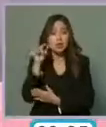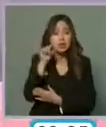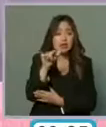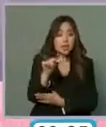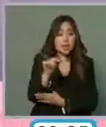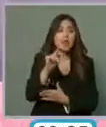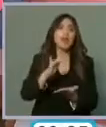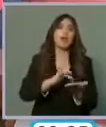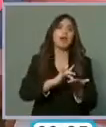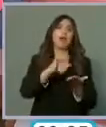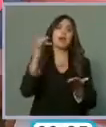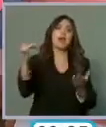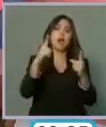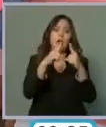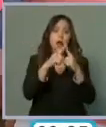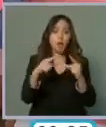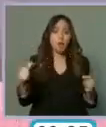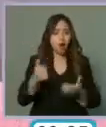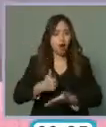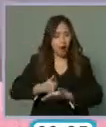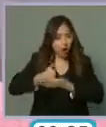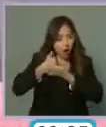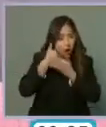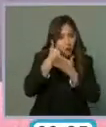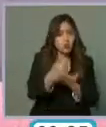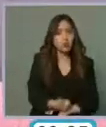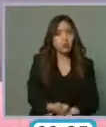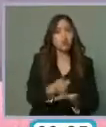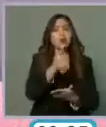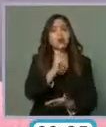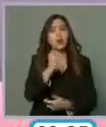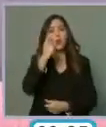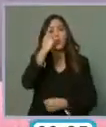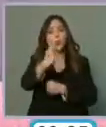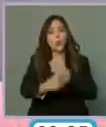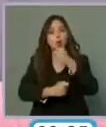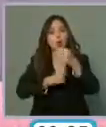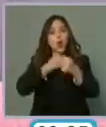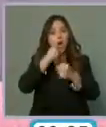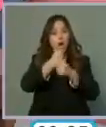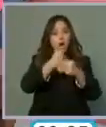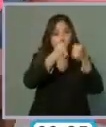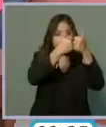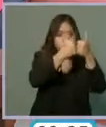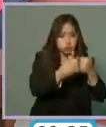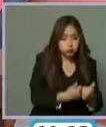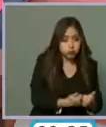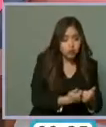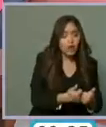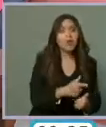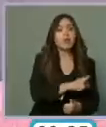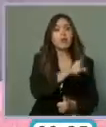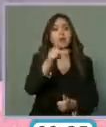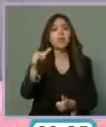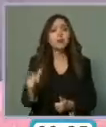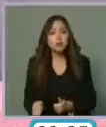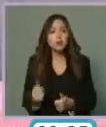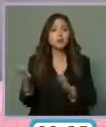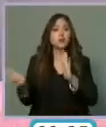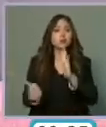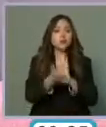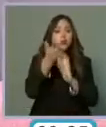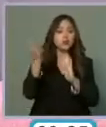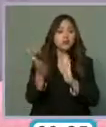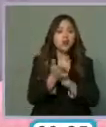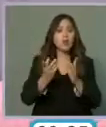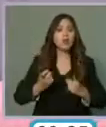japoneses que los ayudaron, les dieron incluso, estuvieron ahí casi un año y les dieron incluso un nuevo barco para poderse